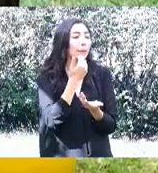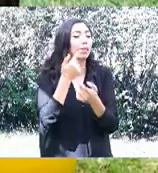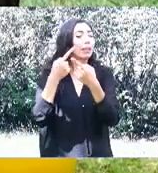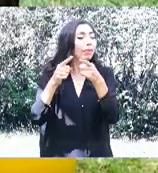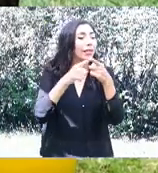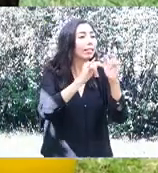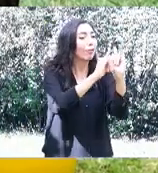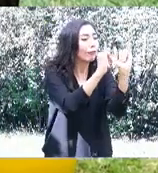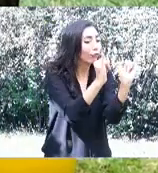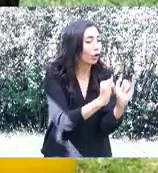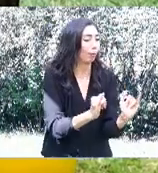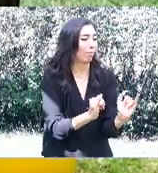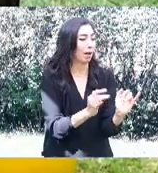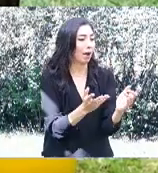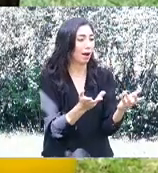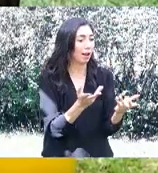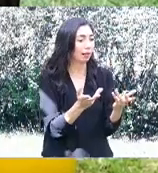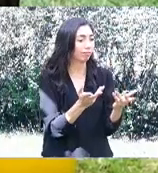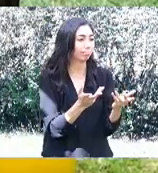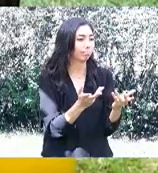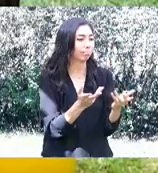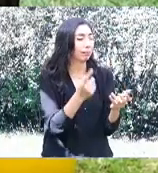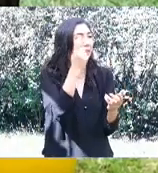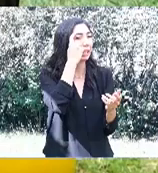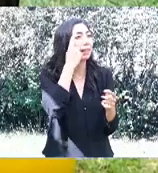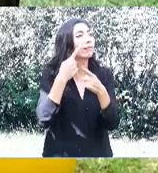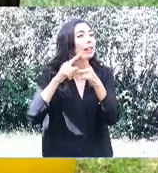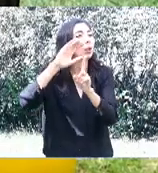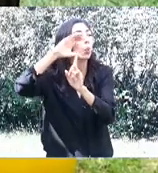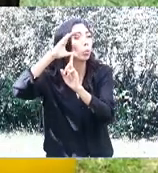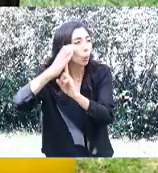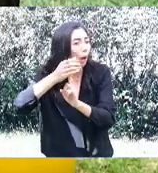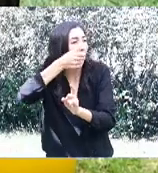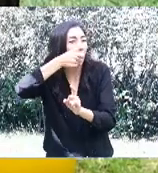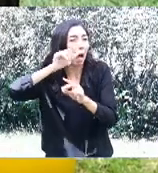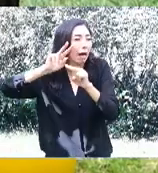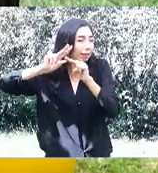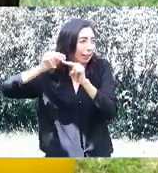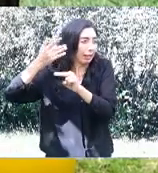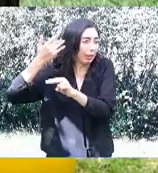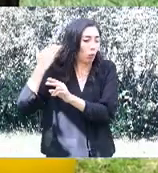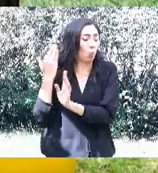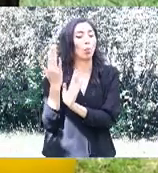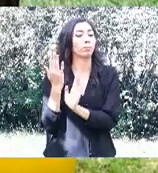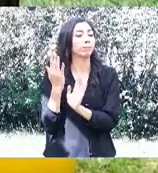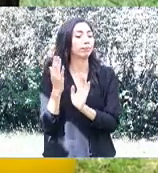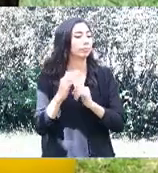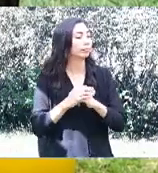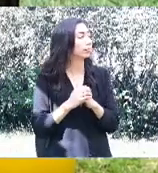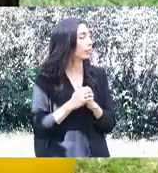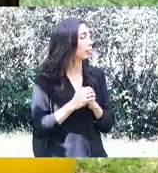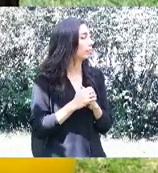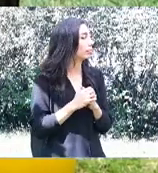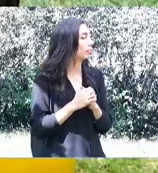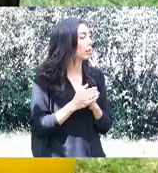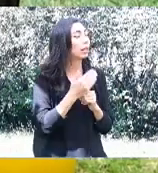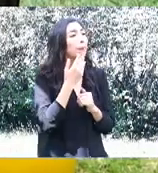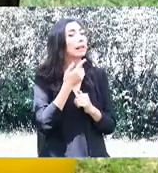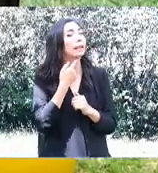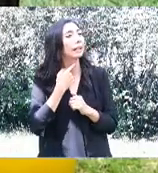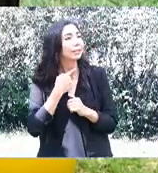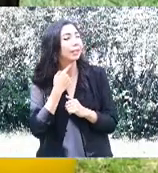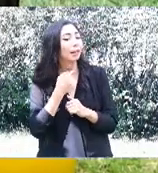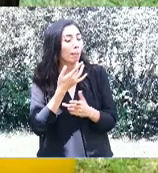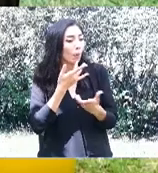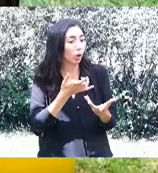de de distintas épocas de distintas culturas y con esto Es bien interesante porque nos